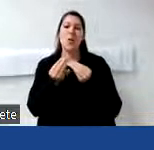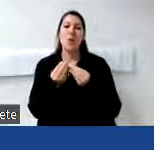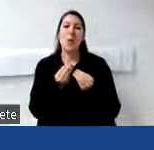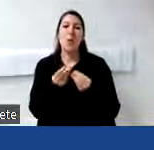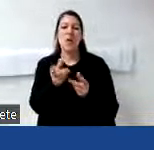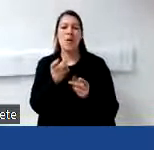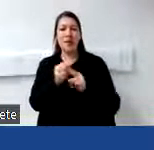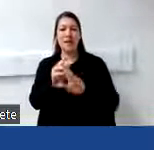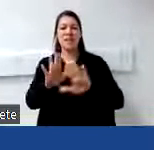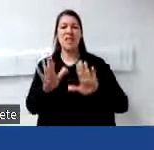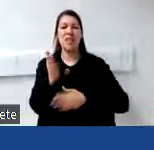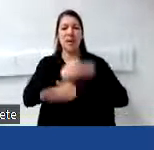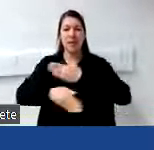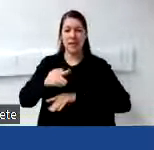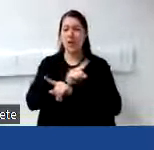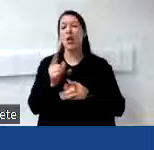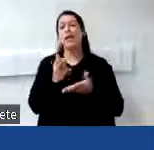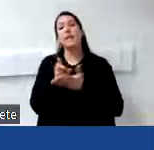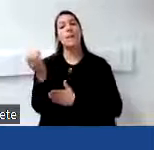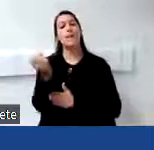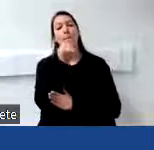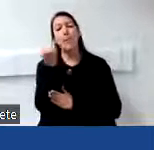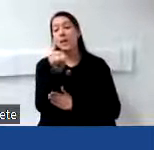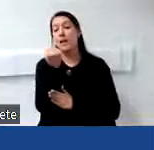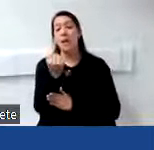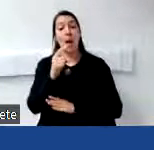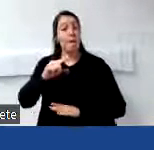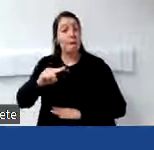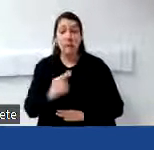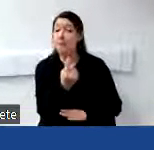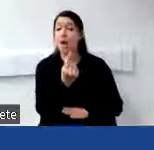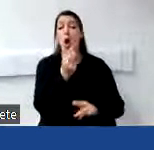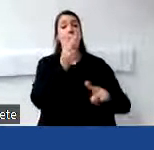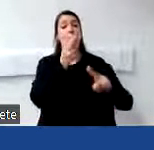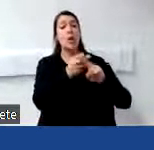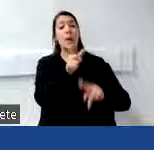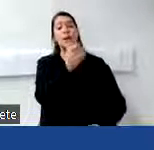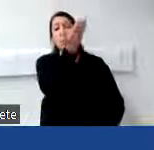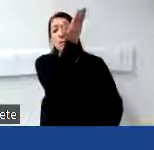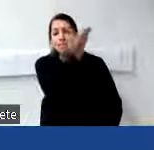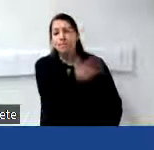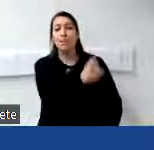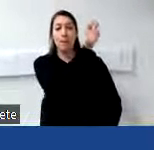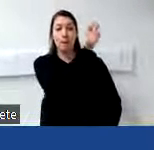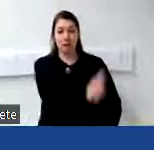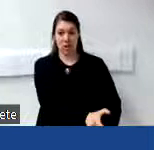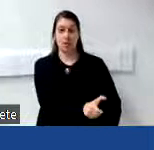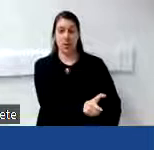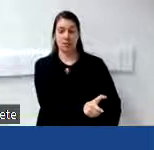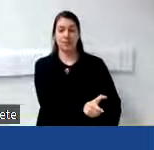con ese nombre. Entonces siempre es bien importante el nombre y el apellido, ¿tá? Así como nosotros llamamos a